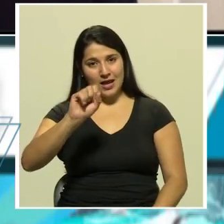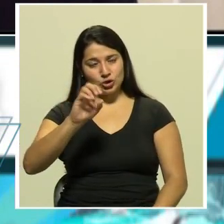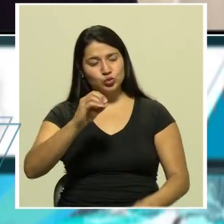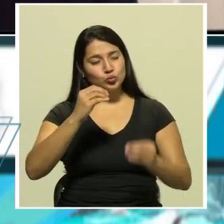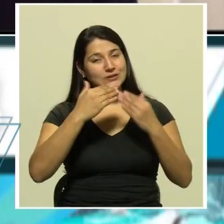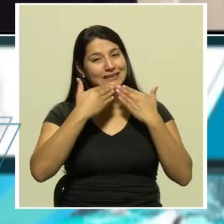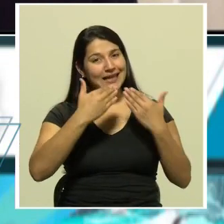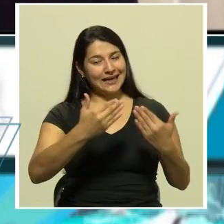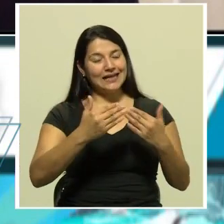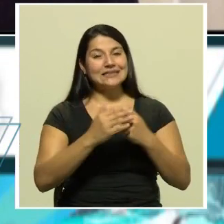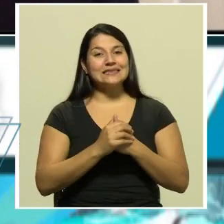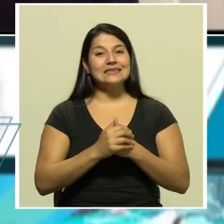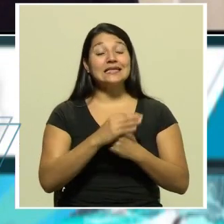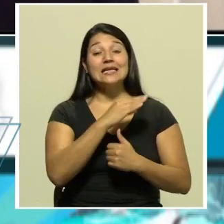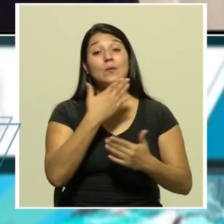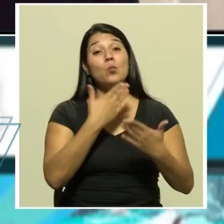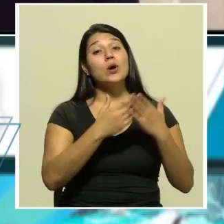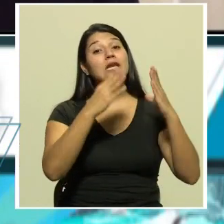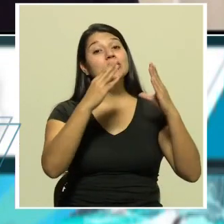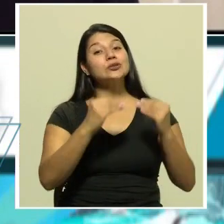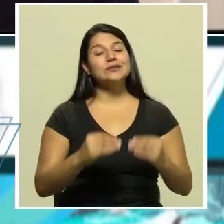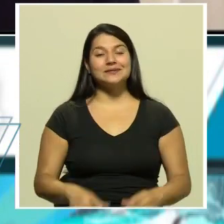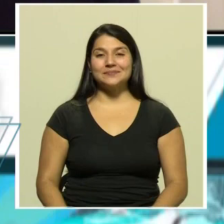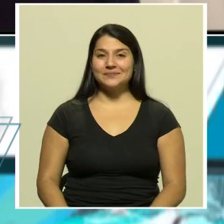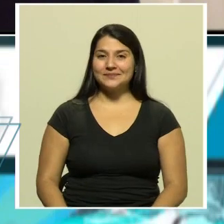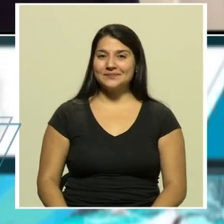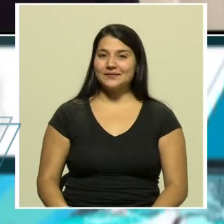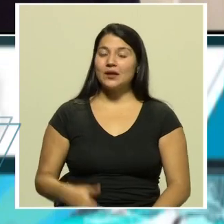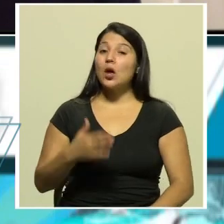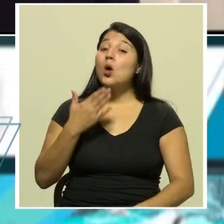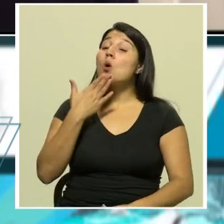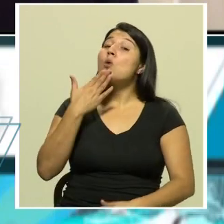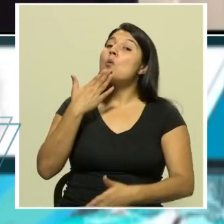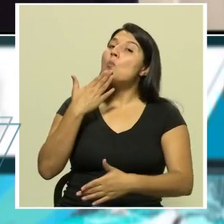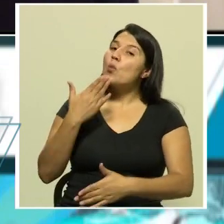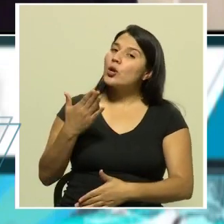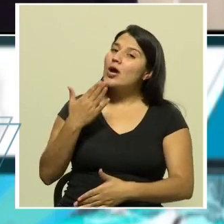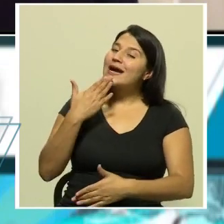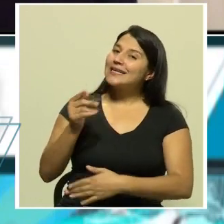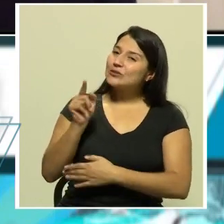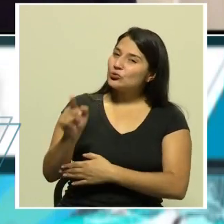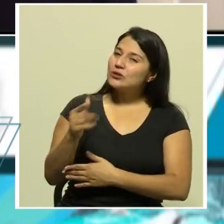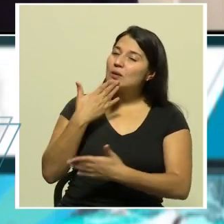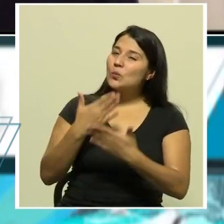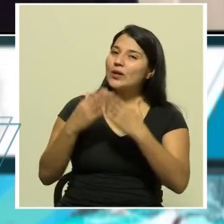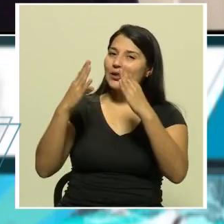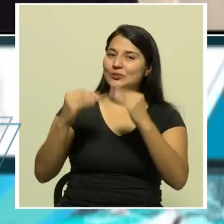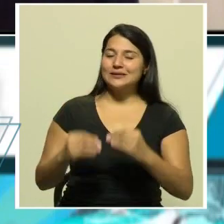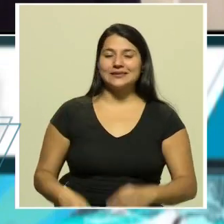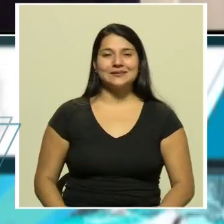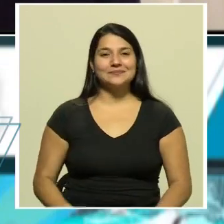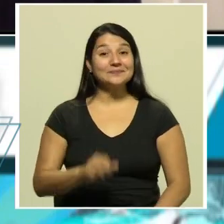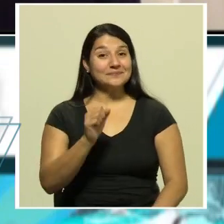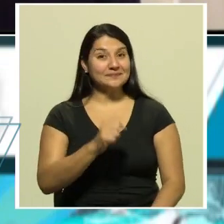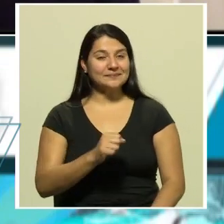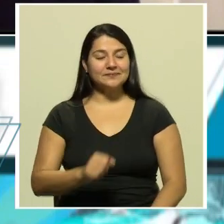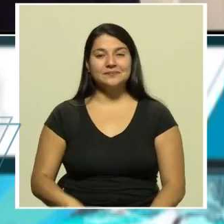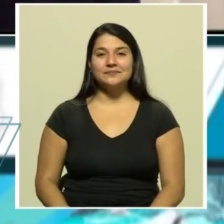agradecerle. Muchas gracias y buenas noches. Bueno, le devuelvo a usted el agradecimiento. Que pasen muy buenas noches. Así es.